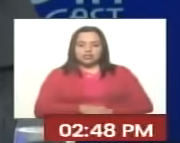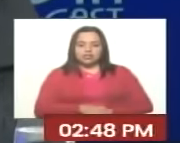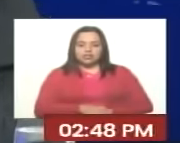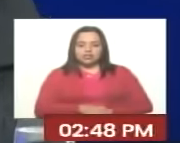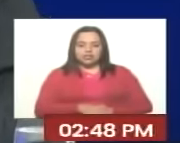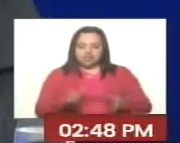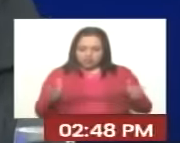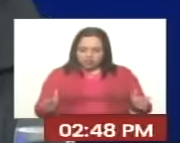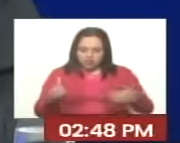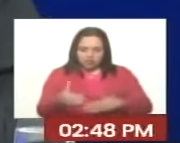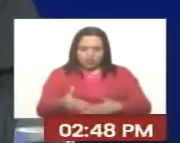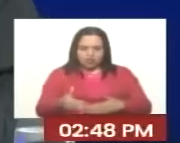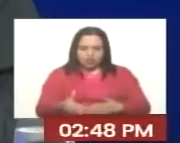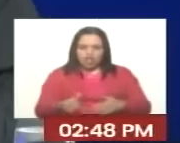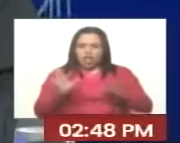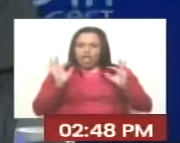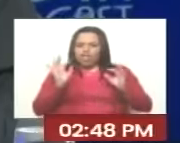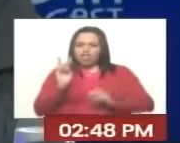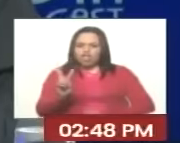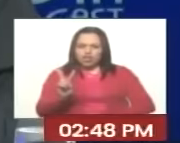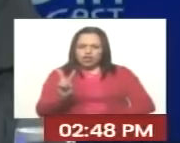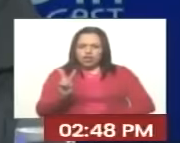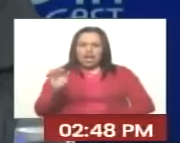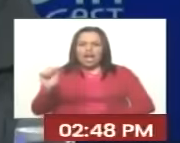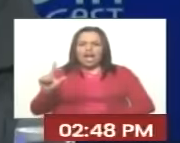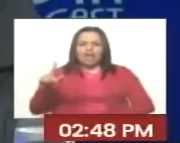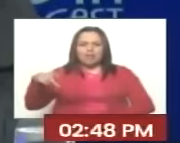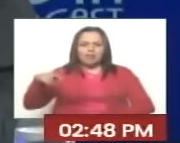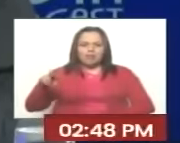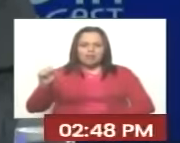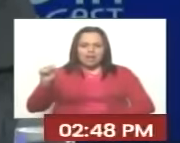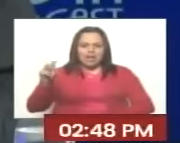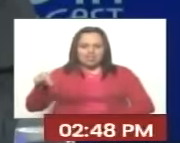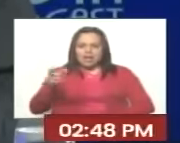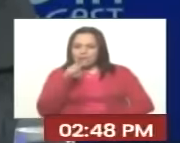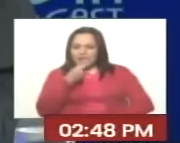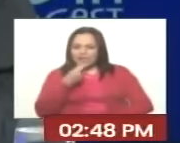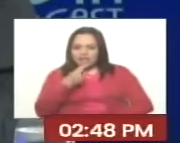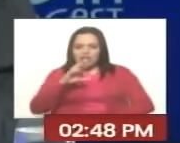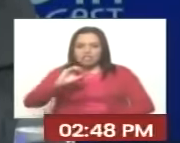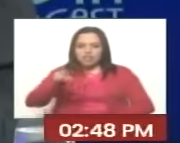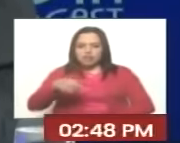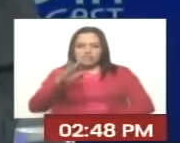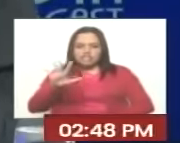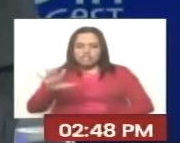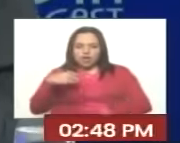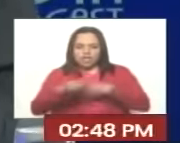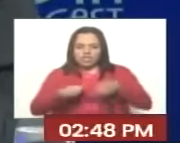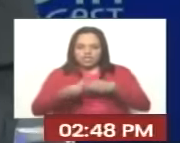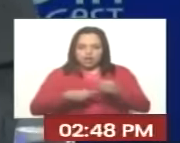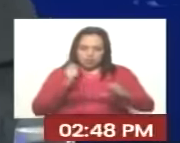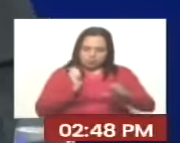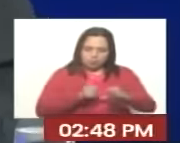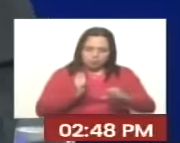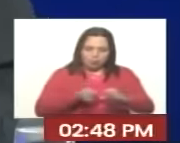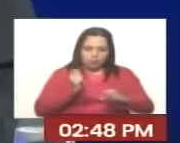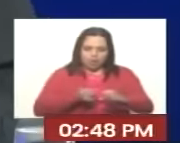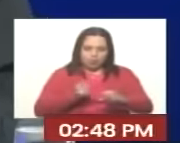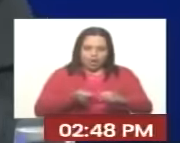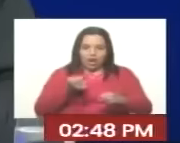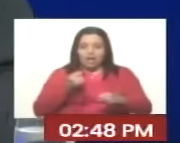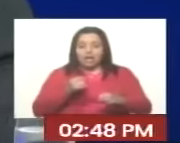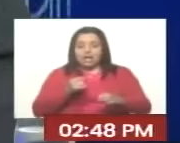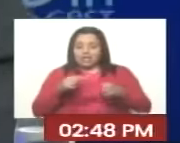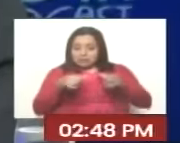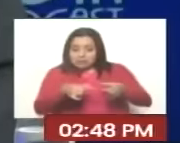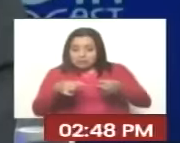Martilló 2 blisters de Alpran. Uh-huh. De 0,5 miligramos. Cada blister tiene 10 pastillas,